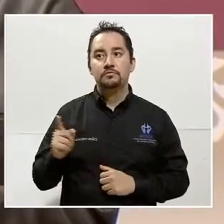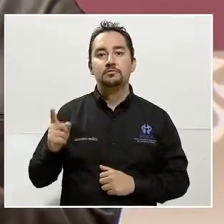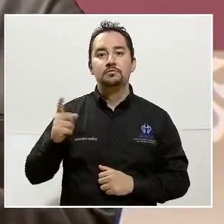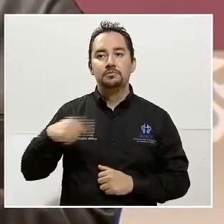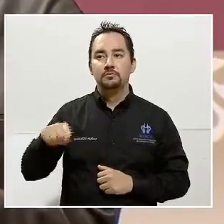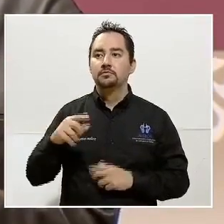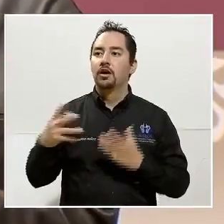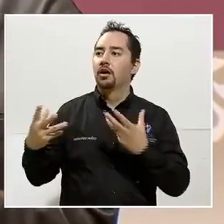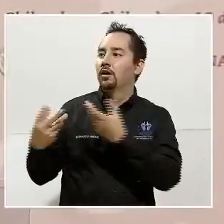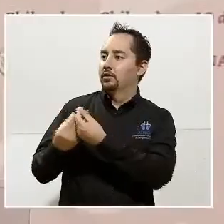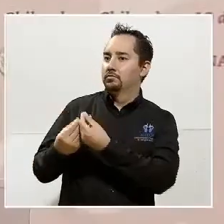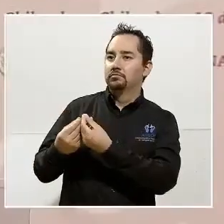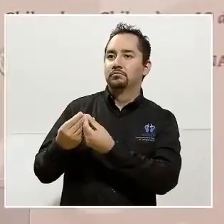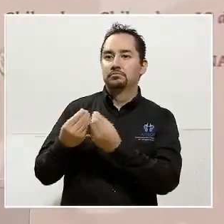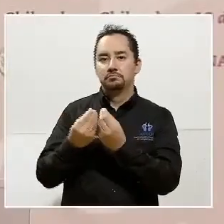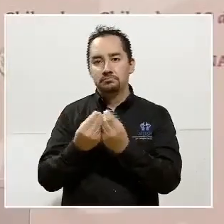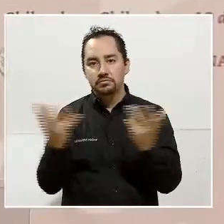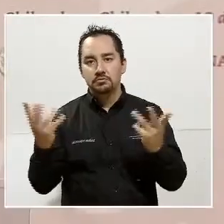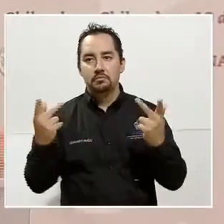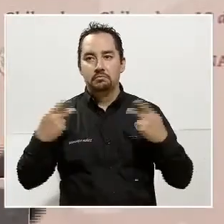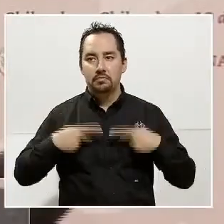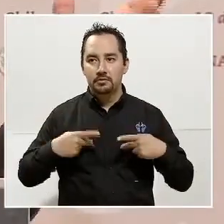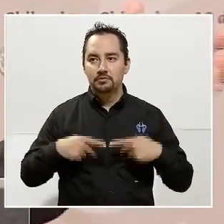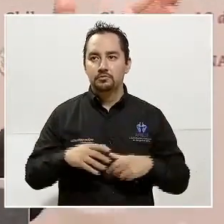acompañando en esto los